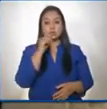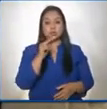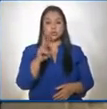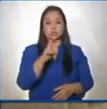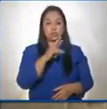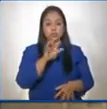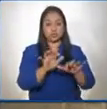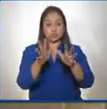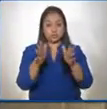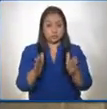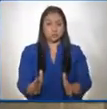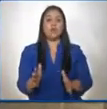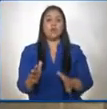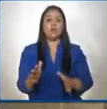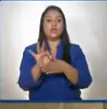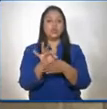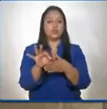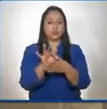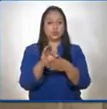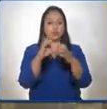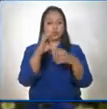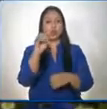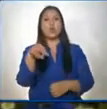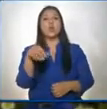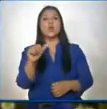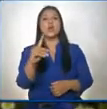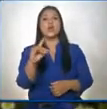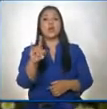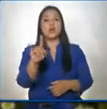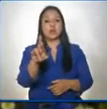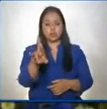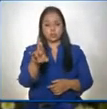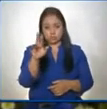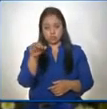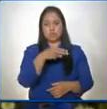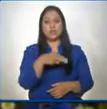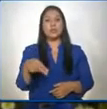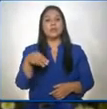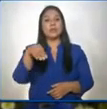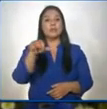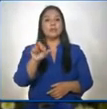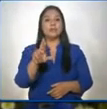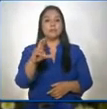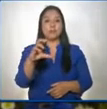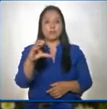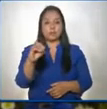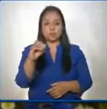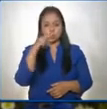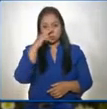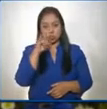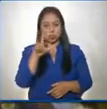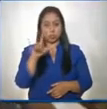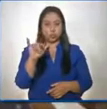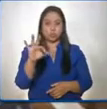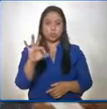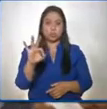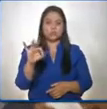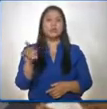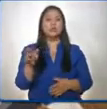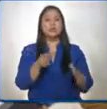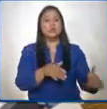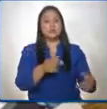en funciones del CONADUR, licenciado Marco Tulio Leonardo, señoras y señores